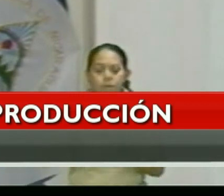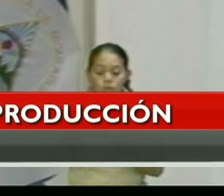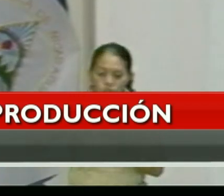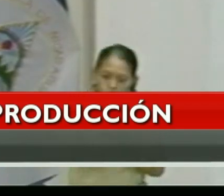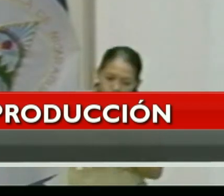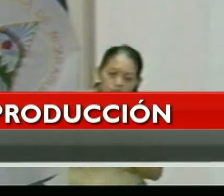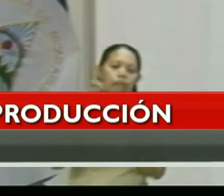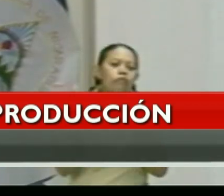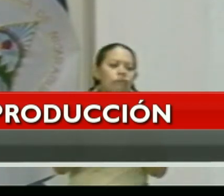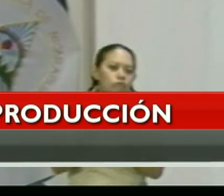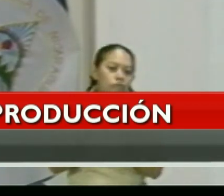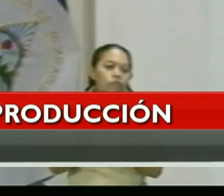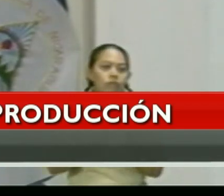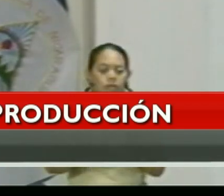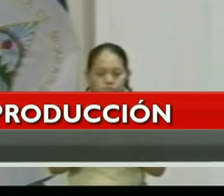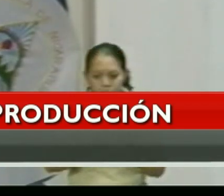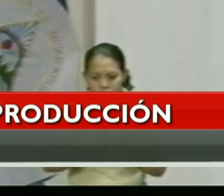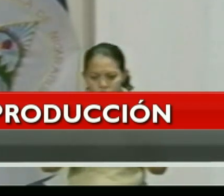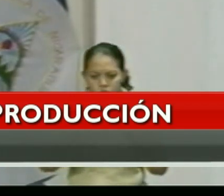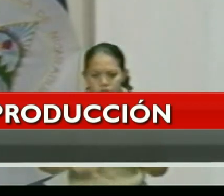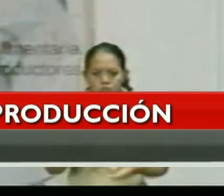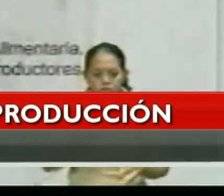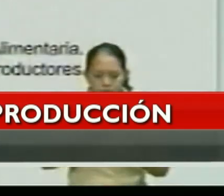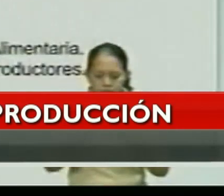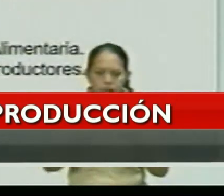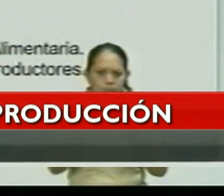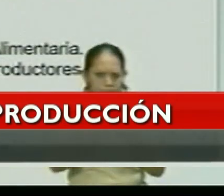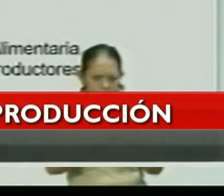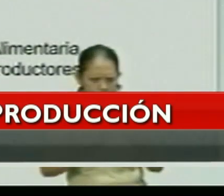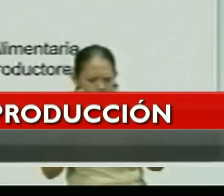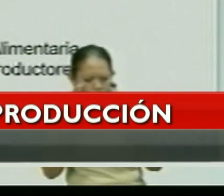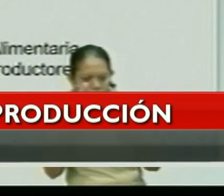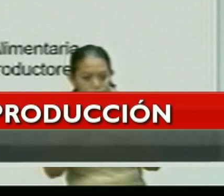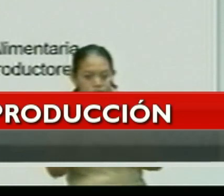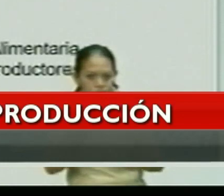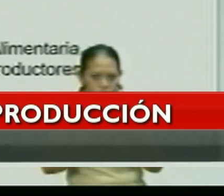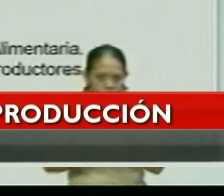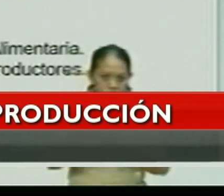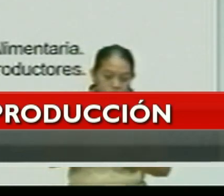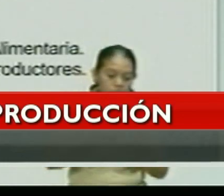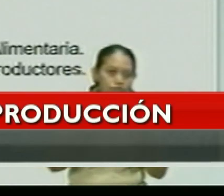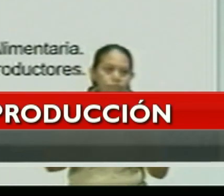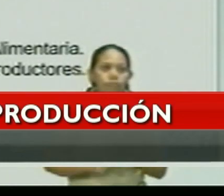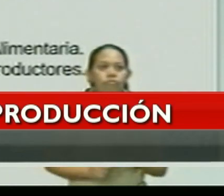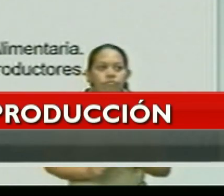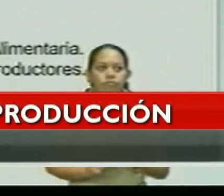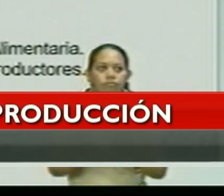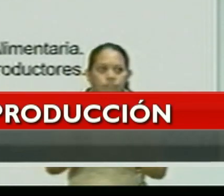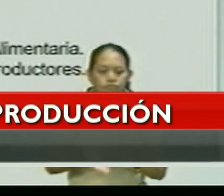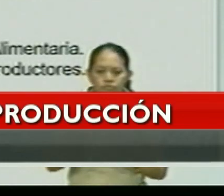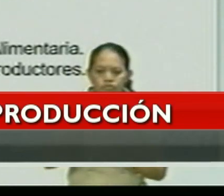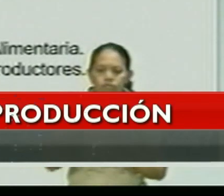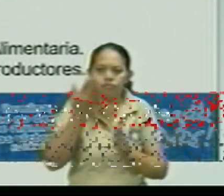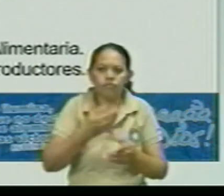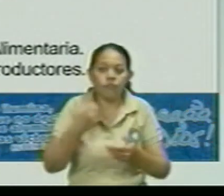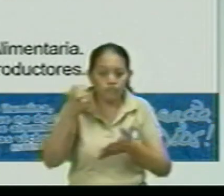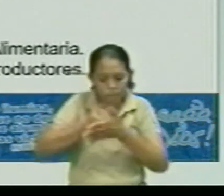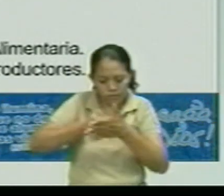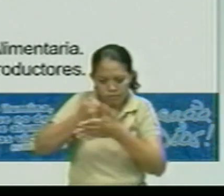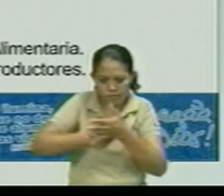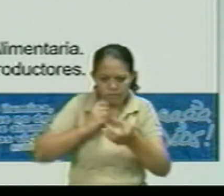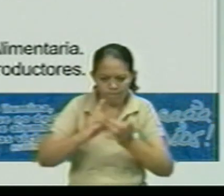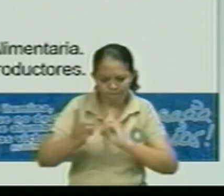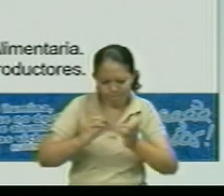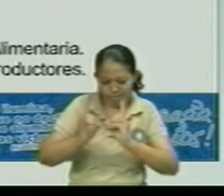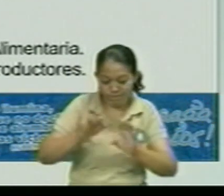productores; mejorar la calidad de los productos y la comercialización para generar más ingresos; aumentar el nivel de competitividad, así